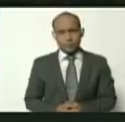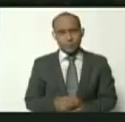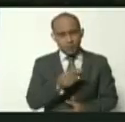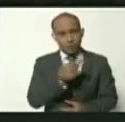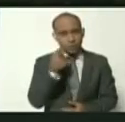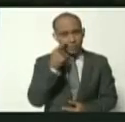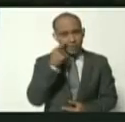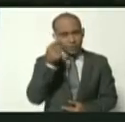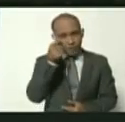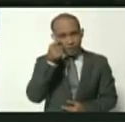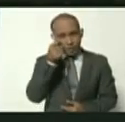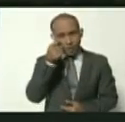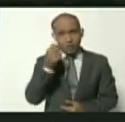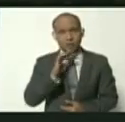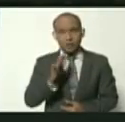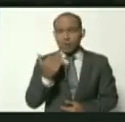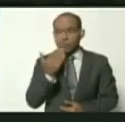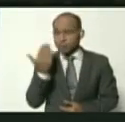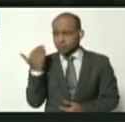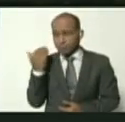Viene el carnaval.